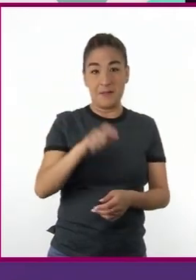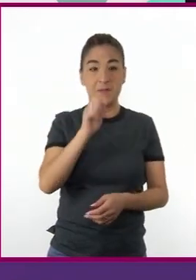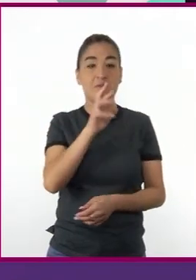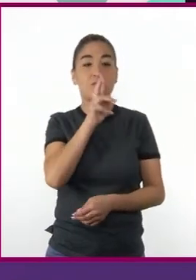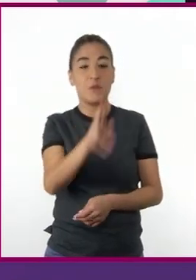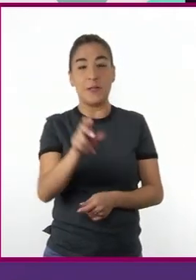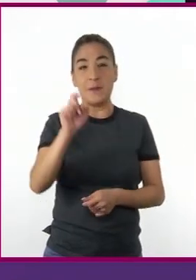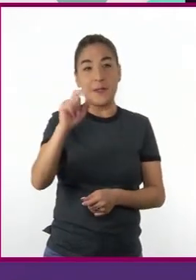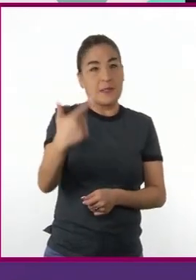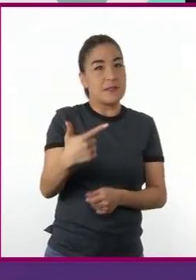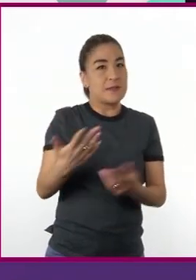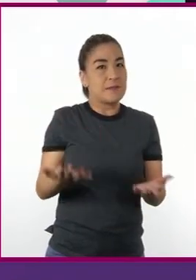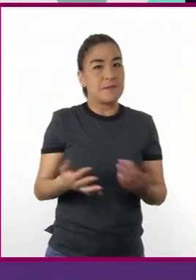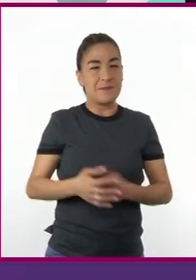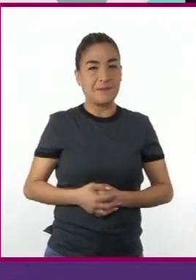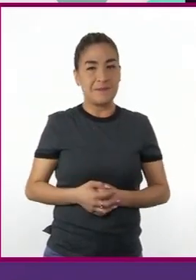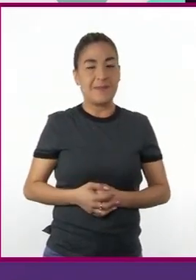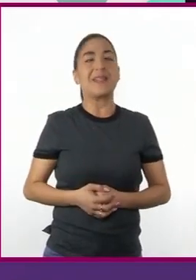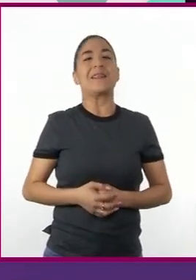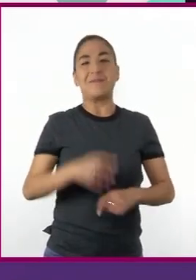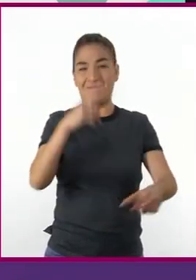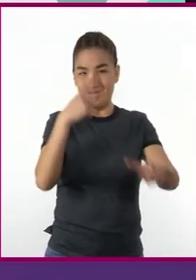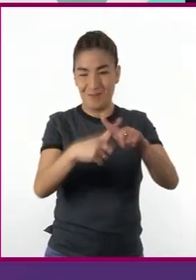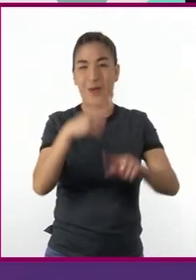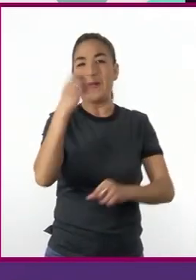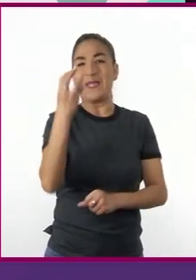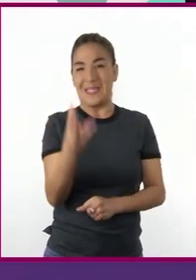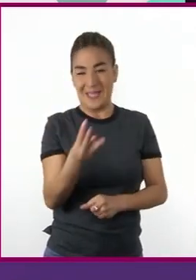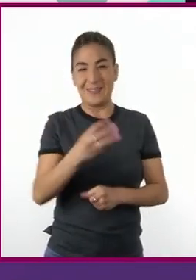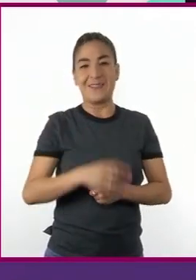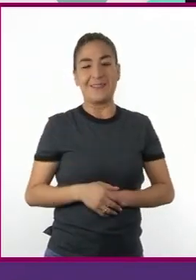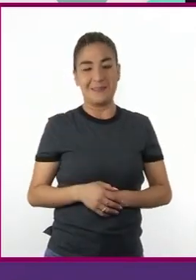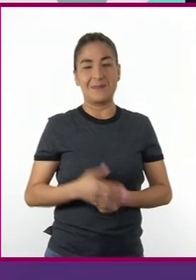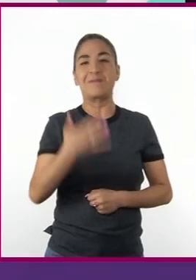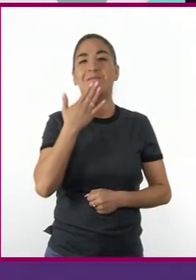27? Multiplicar por 3. Muy bien.